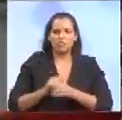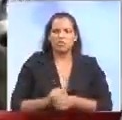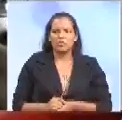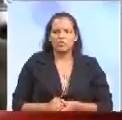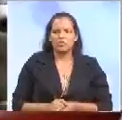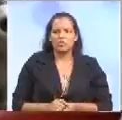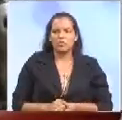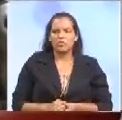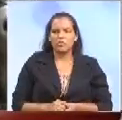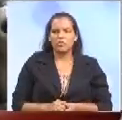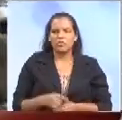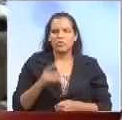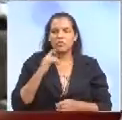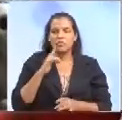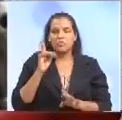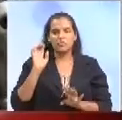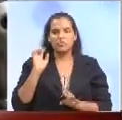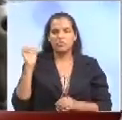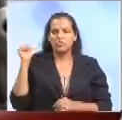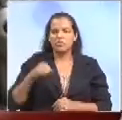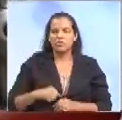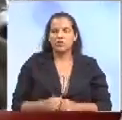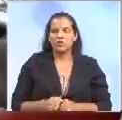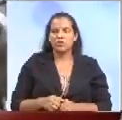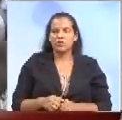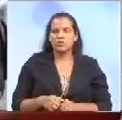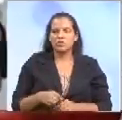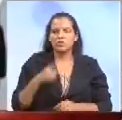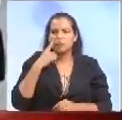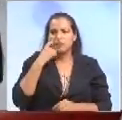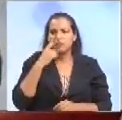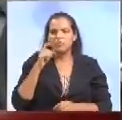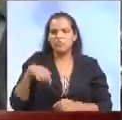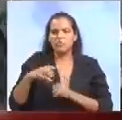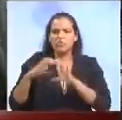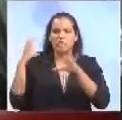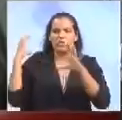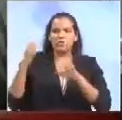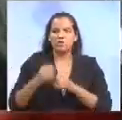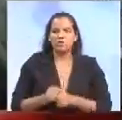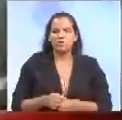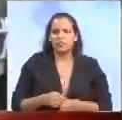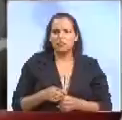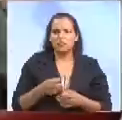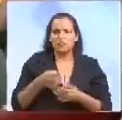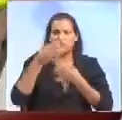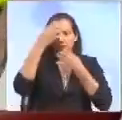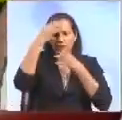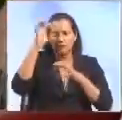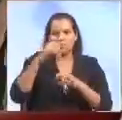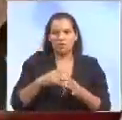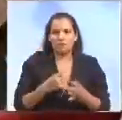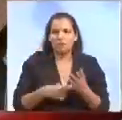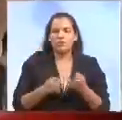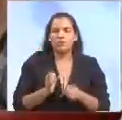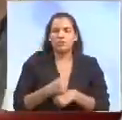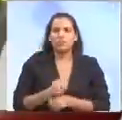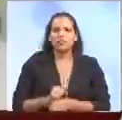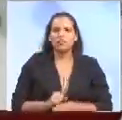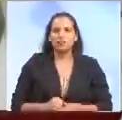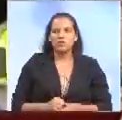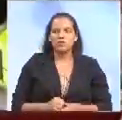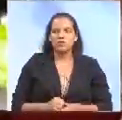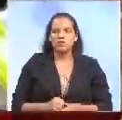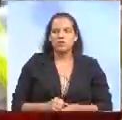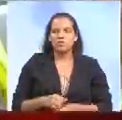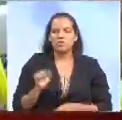Las Palmas, ante la posible actuación de uno de sus choferes en el delito, para informarse y tomar medidas al